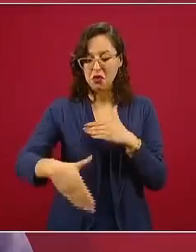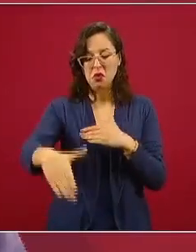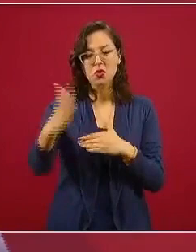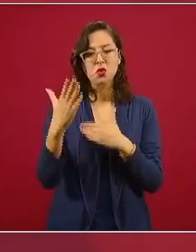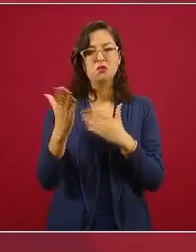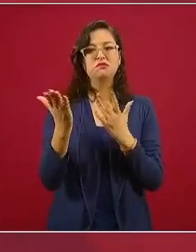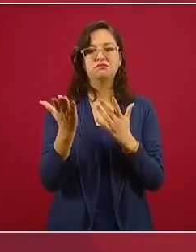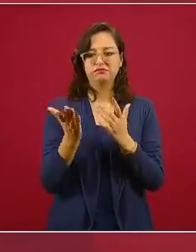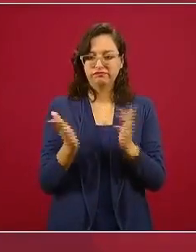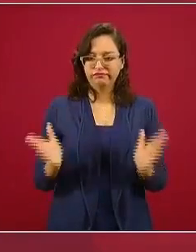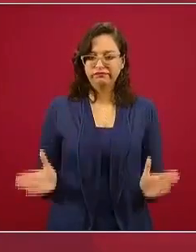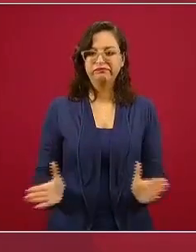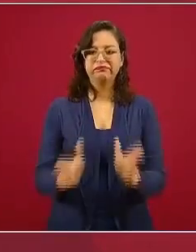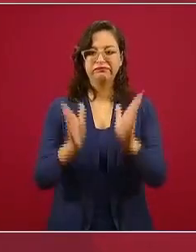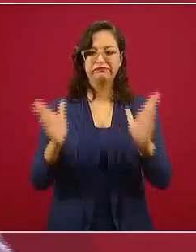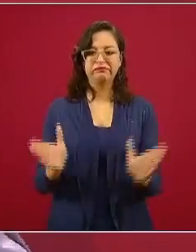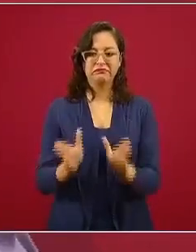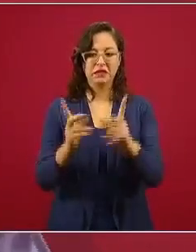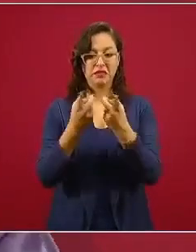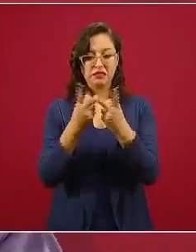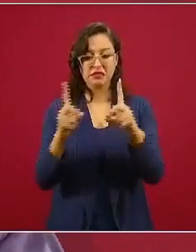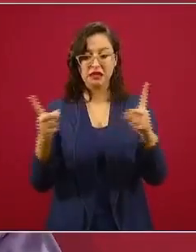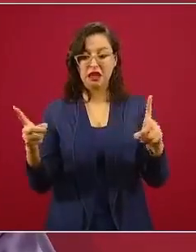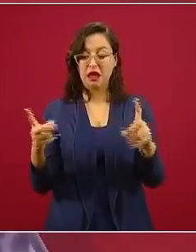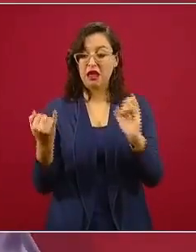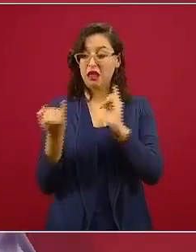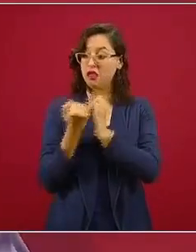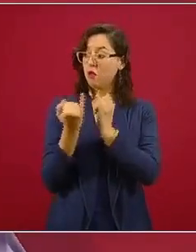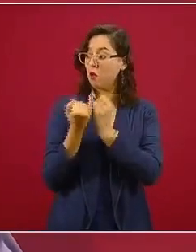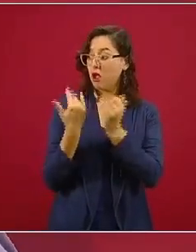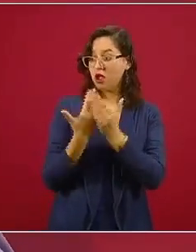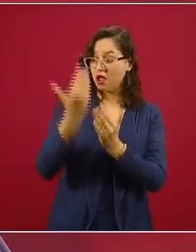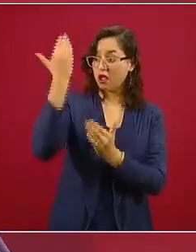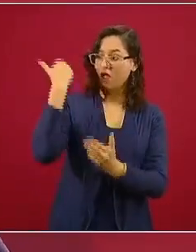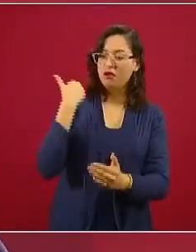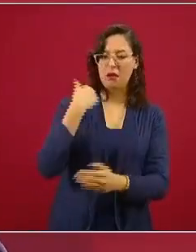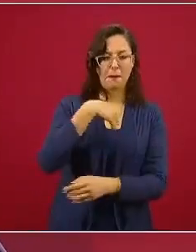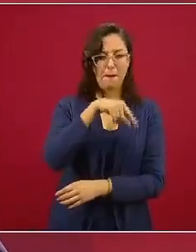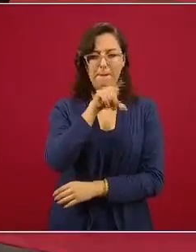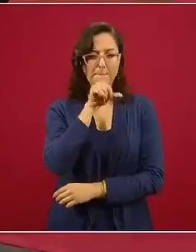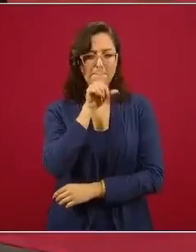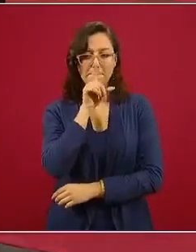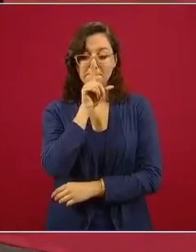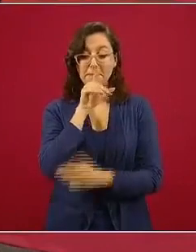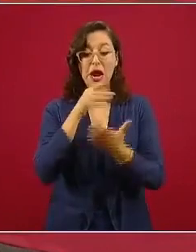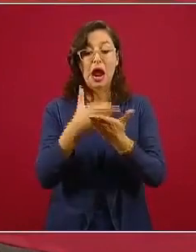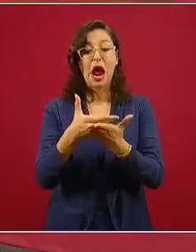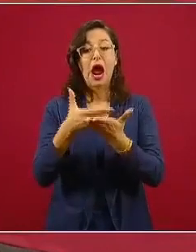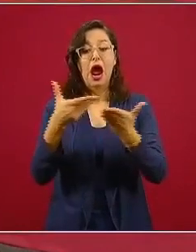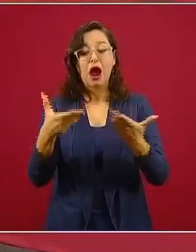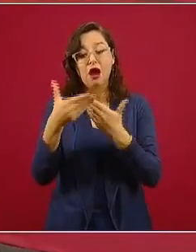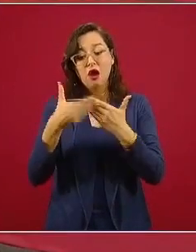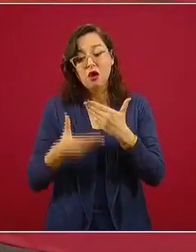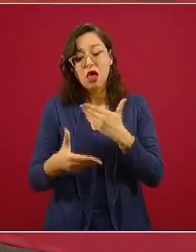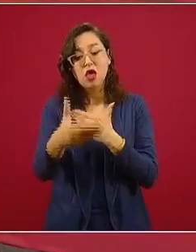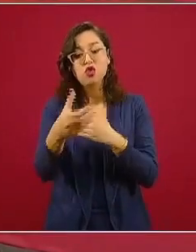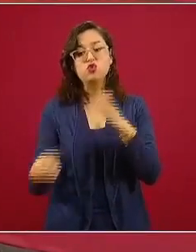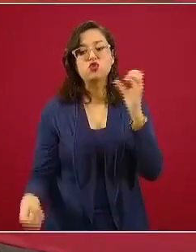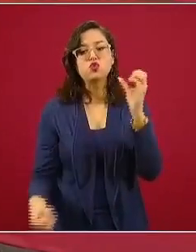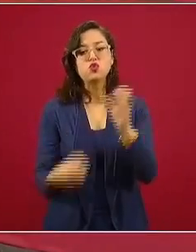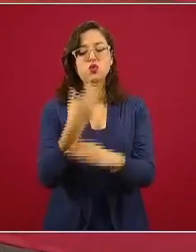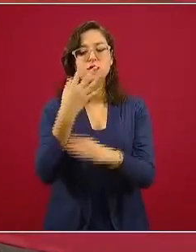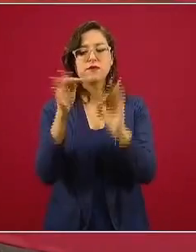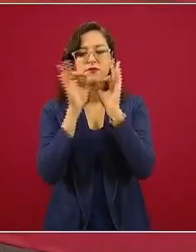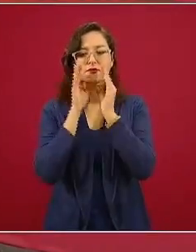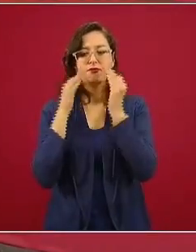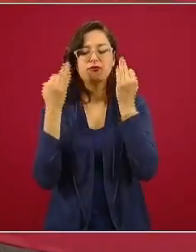no para obtener los mismos resultados. Es una palanca de desarrollo porque vamos a obtener resultados en el